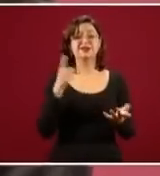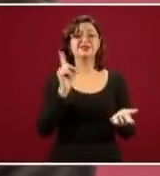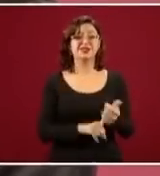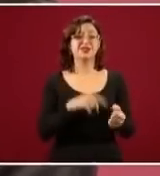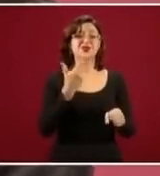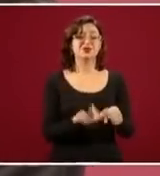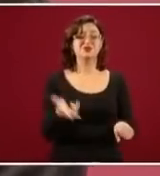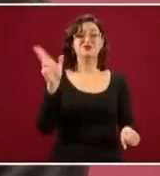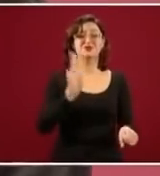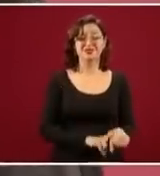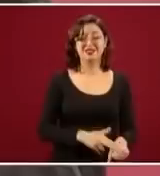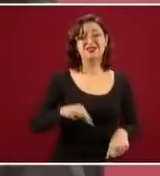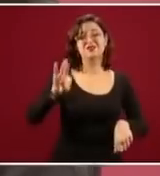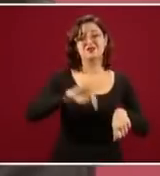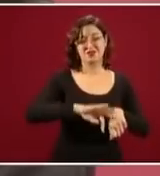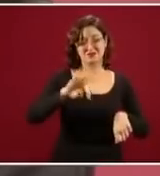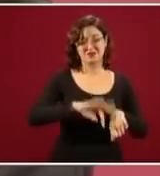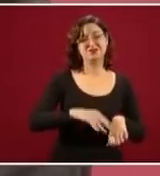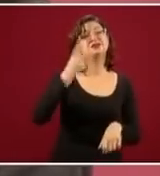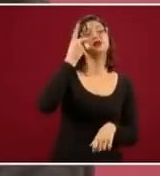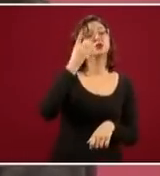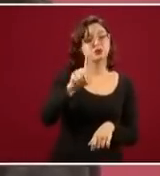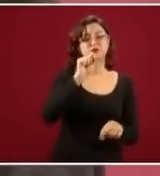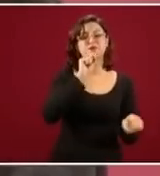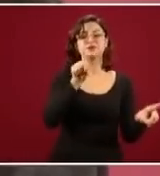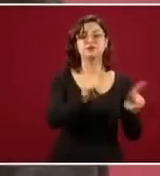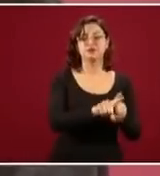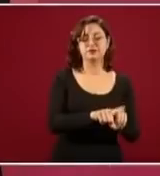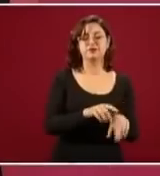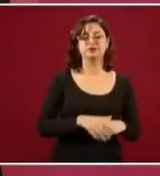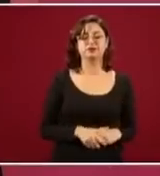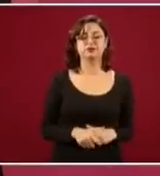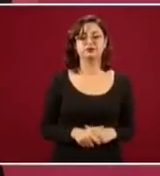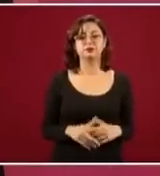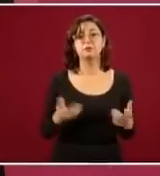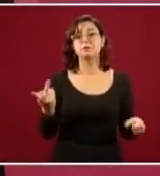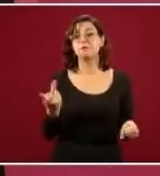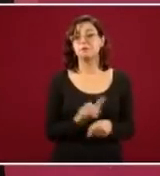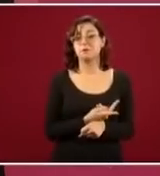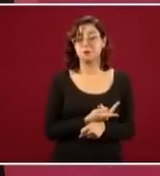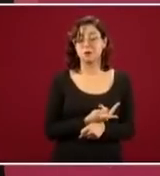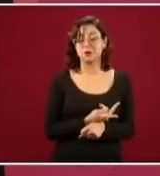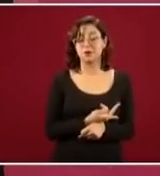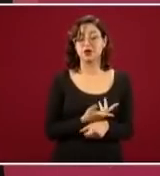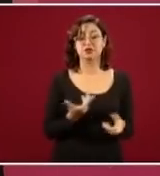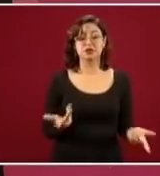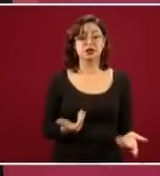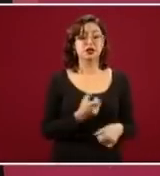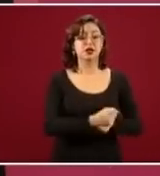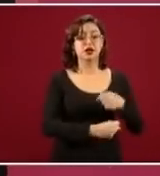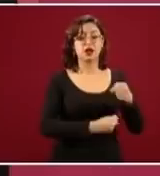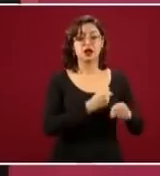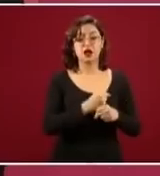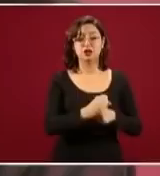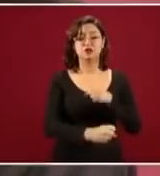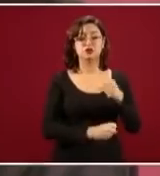encuentra físicamente dentro de estos hospitales públicos. Esto lo que resulta o ha resultado durante muchos